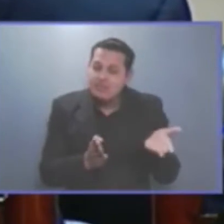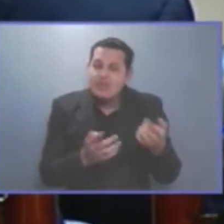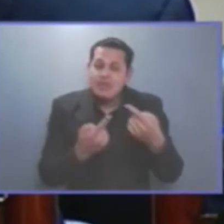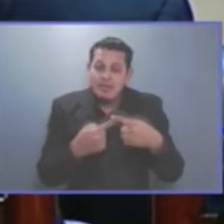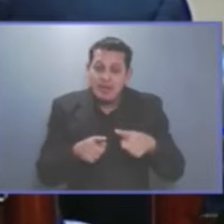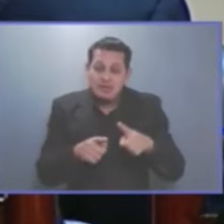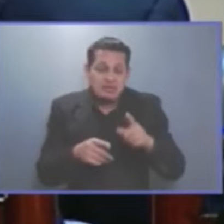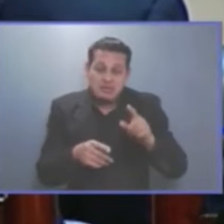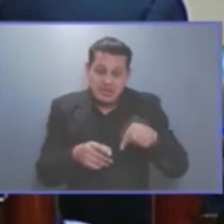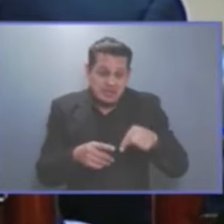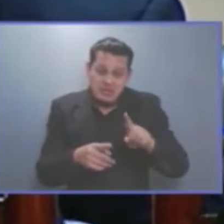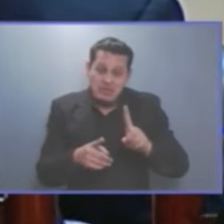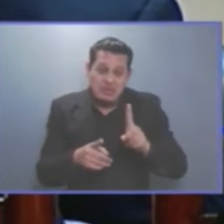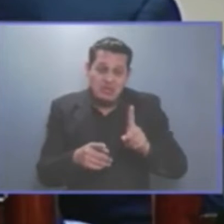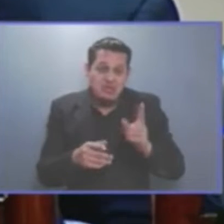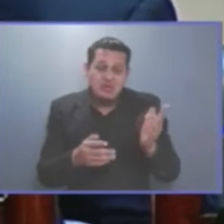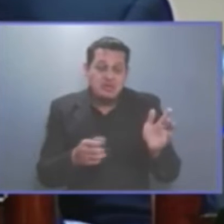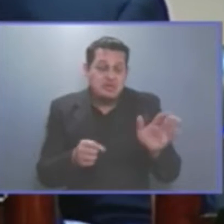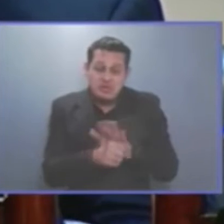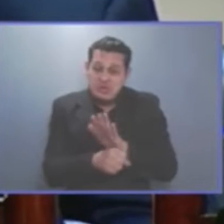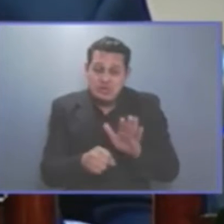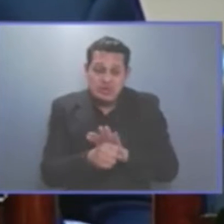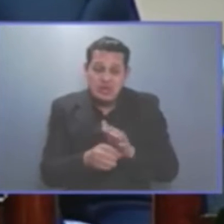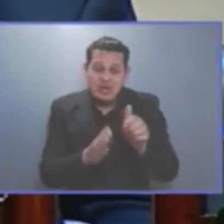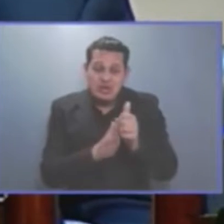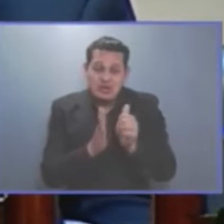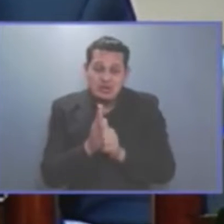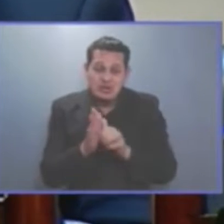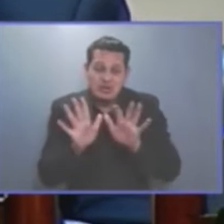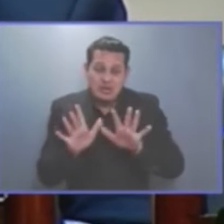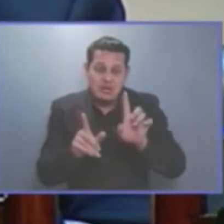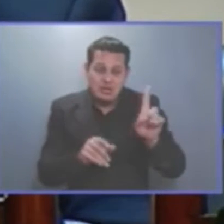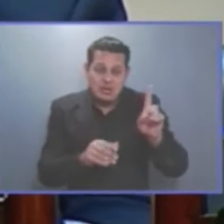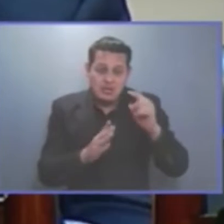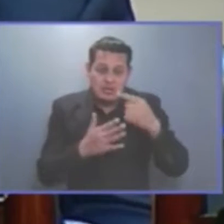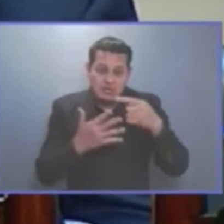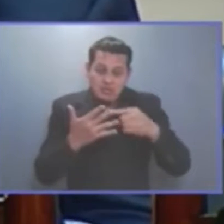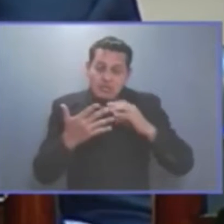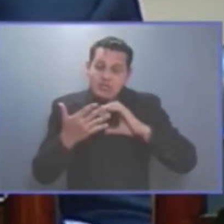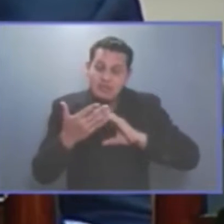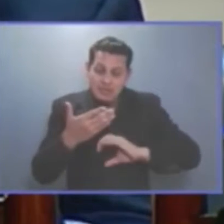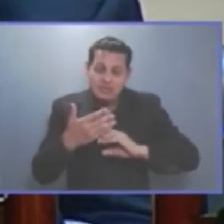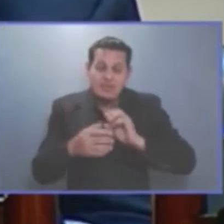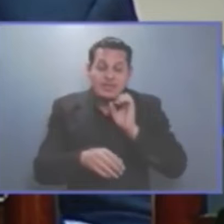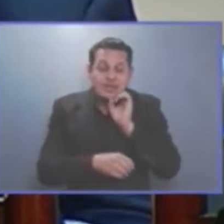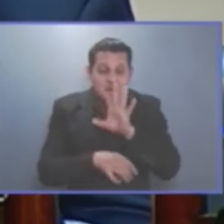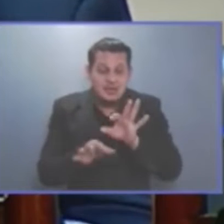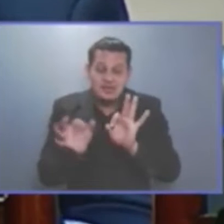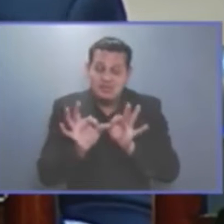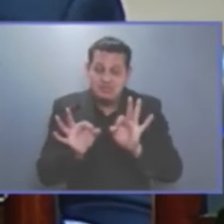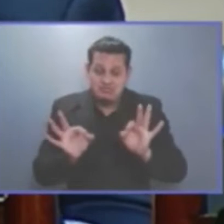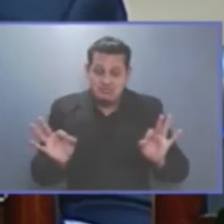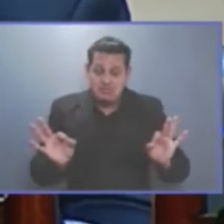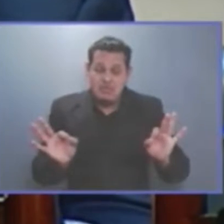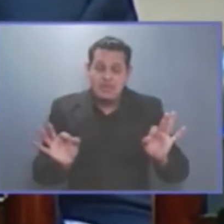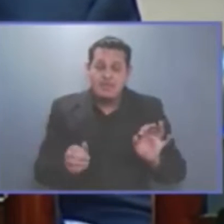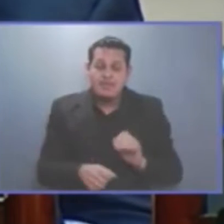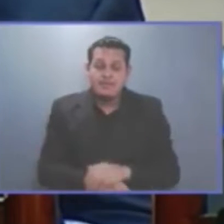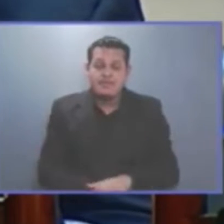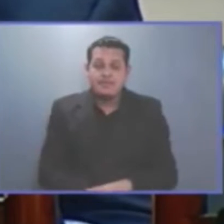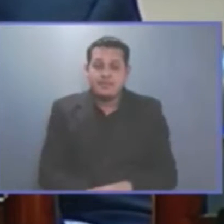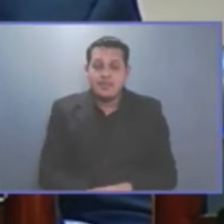pero como si eso no fuera poco el artículo 11 de nuestra constitución dice lo siguiente